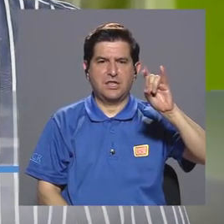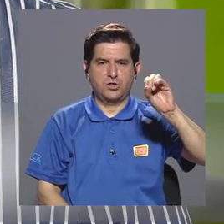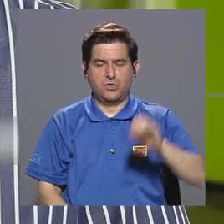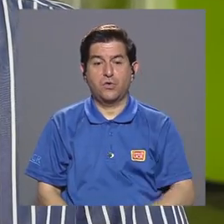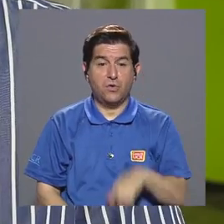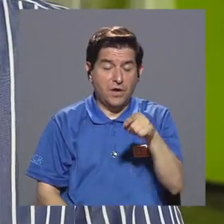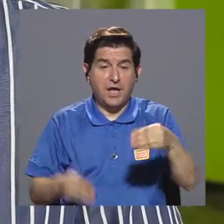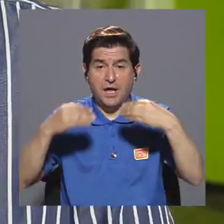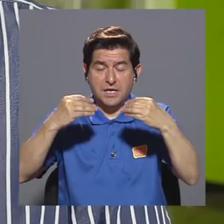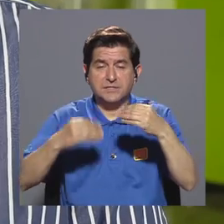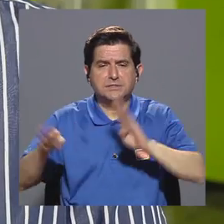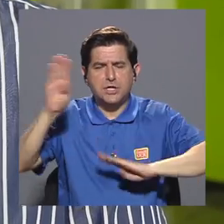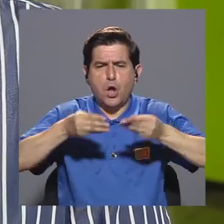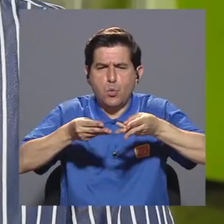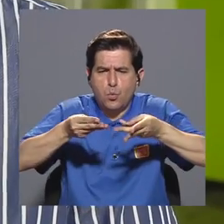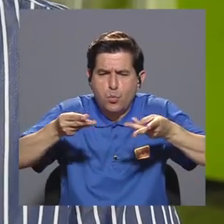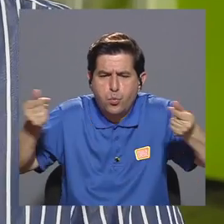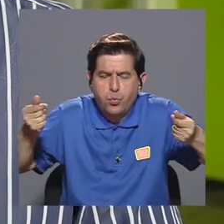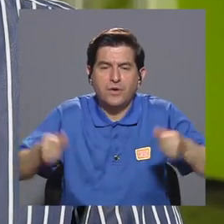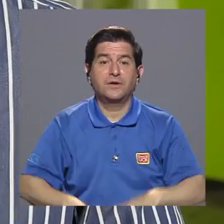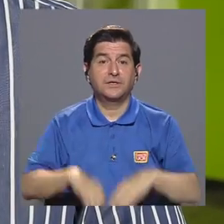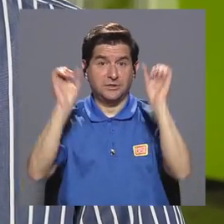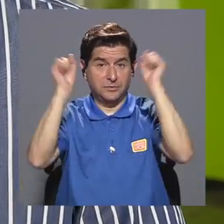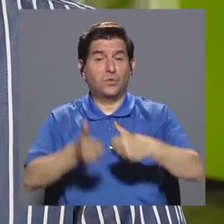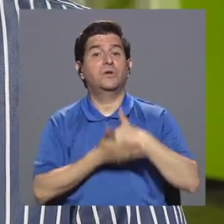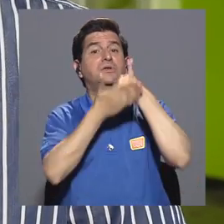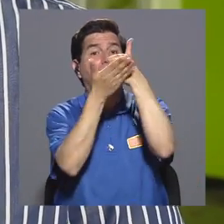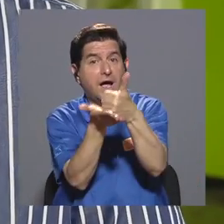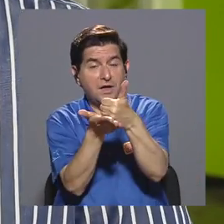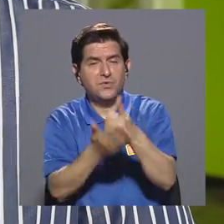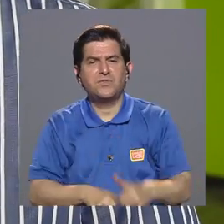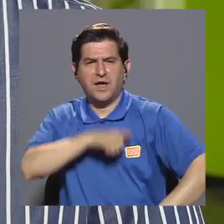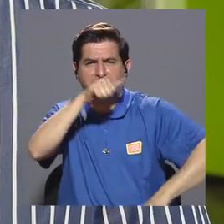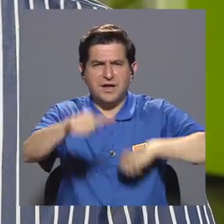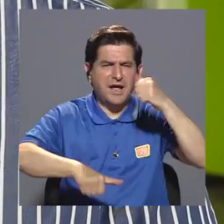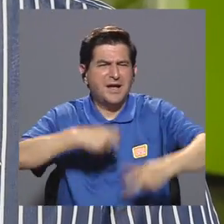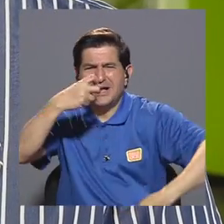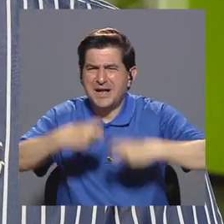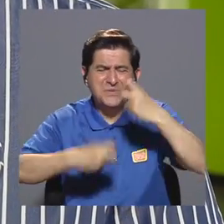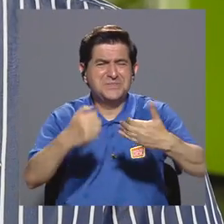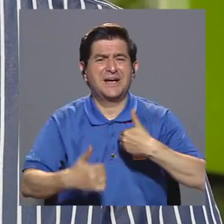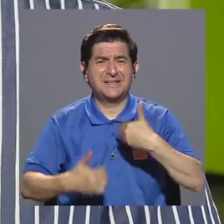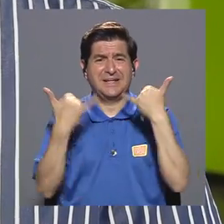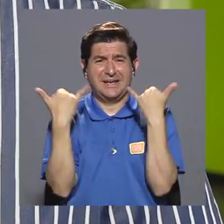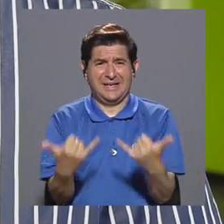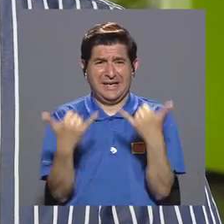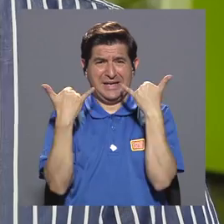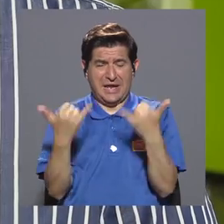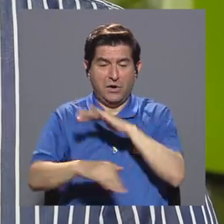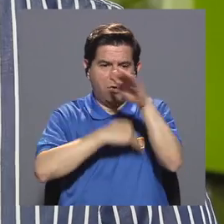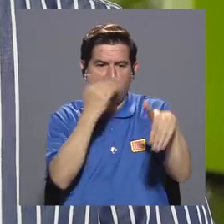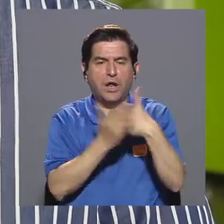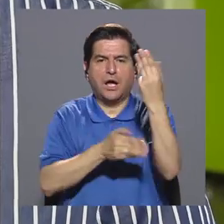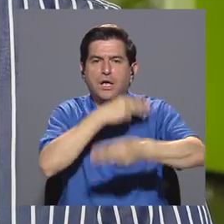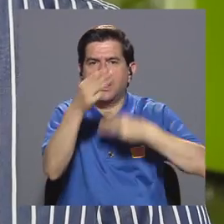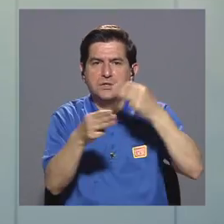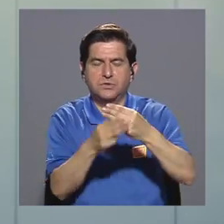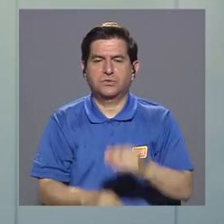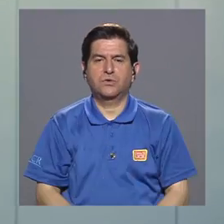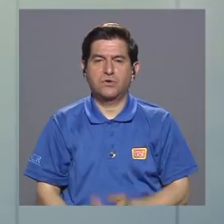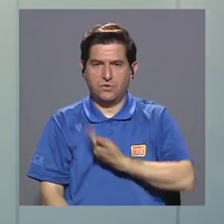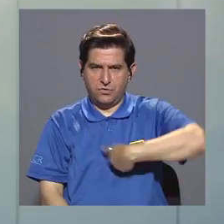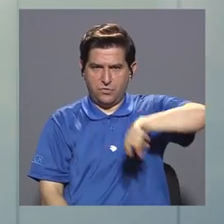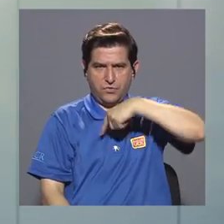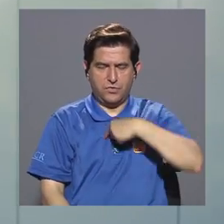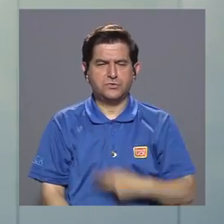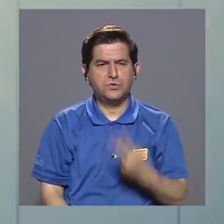Este plástico es biodegradable y ayudaría a poder combatir este problema que tenemos actualmente en todo el mundo.